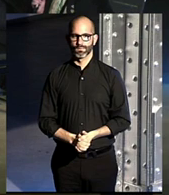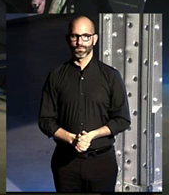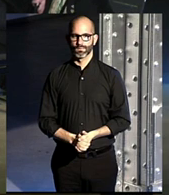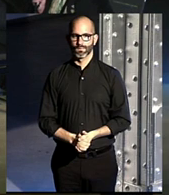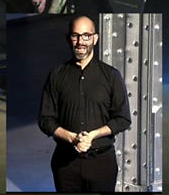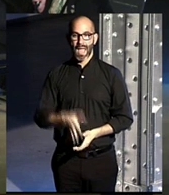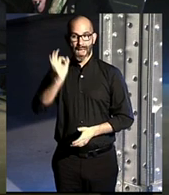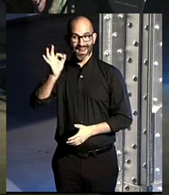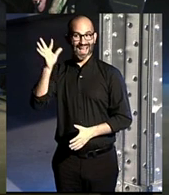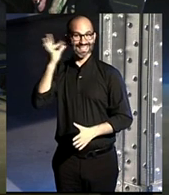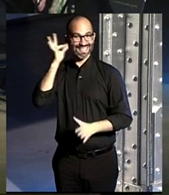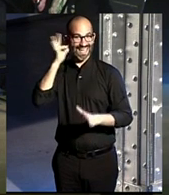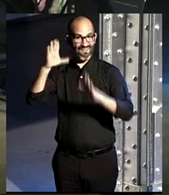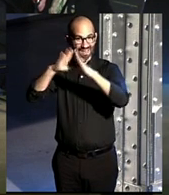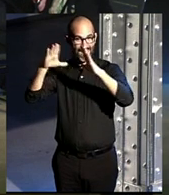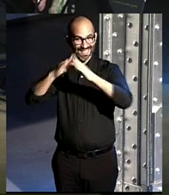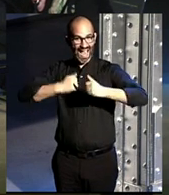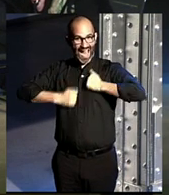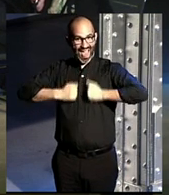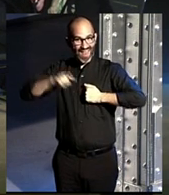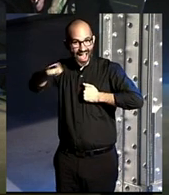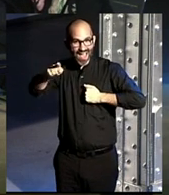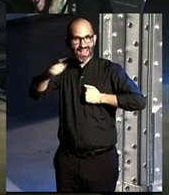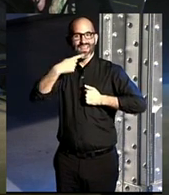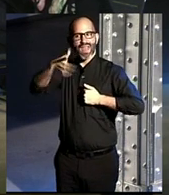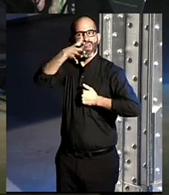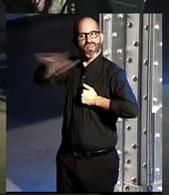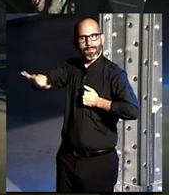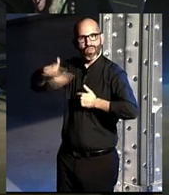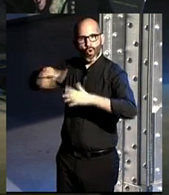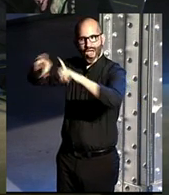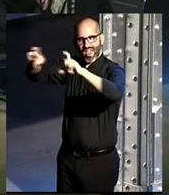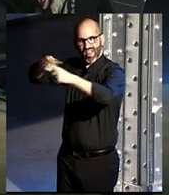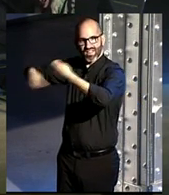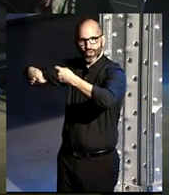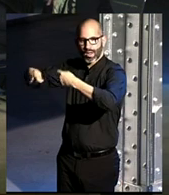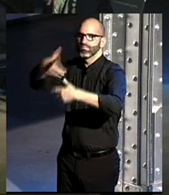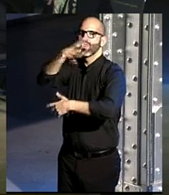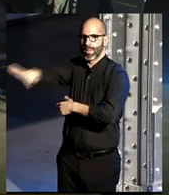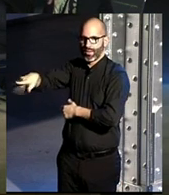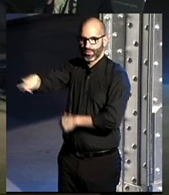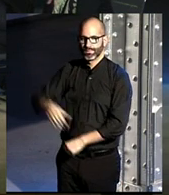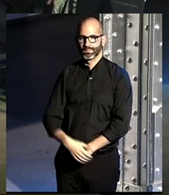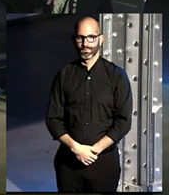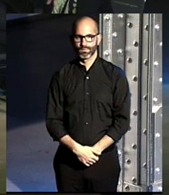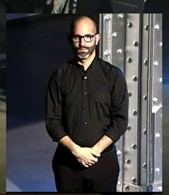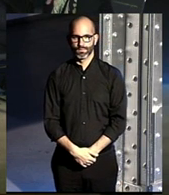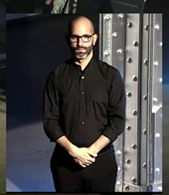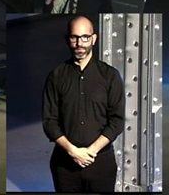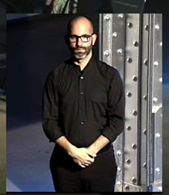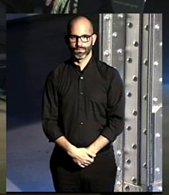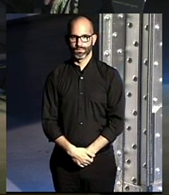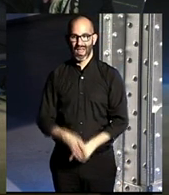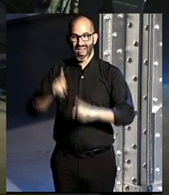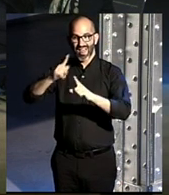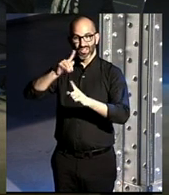Ella llegó a demandar a los editores de Outline of History 5 years after the book was published. 5 años